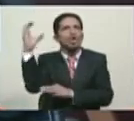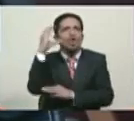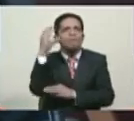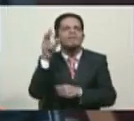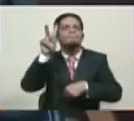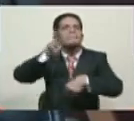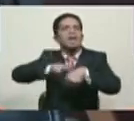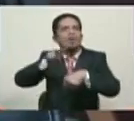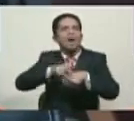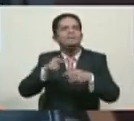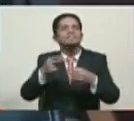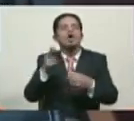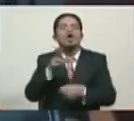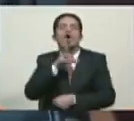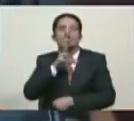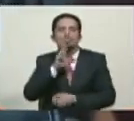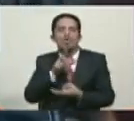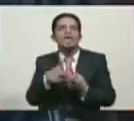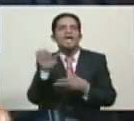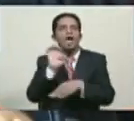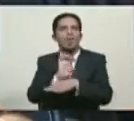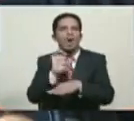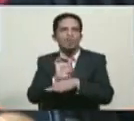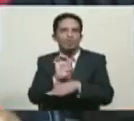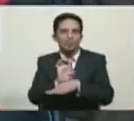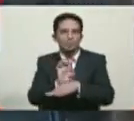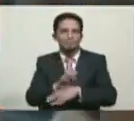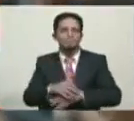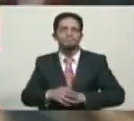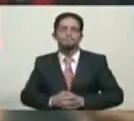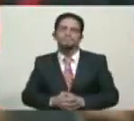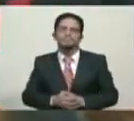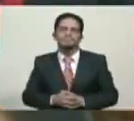Paraguay, Honduras y Ecuador.